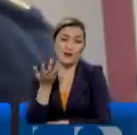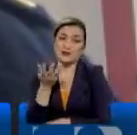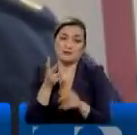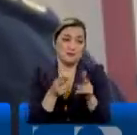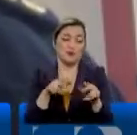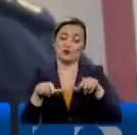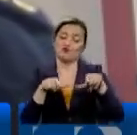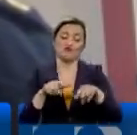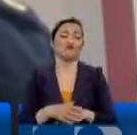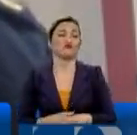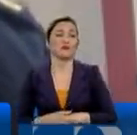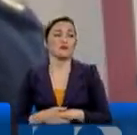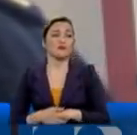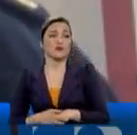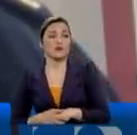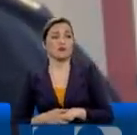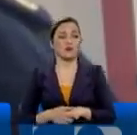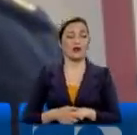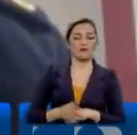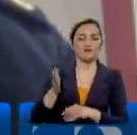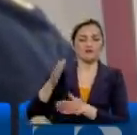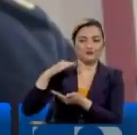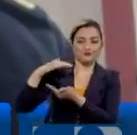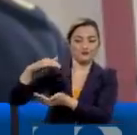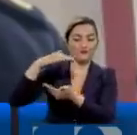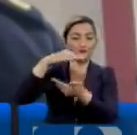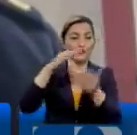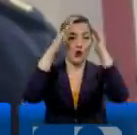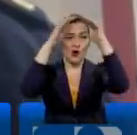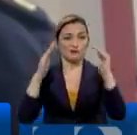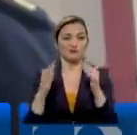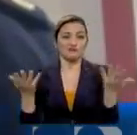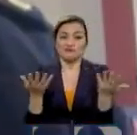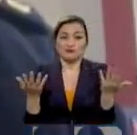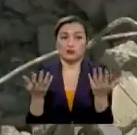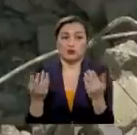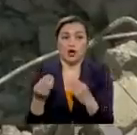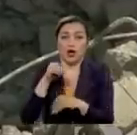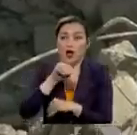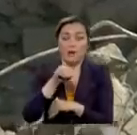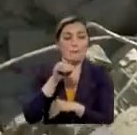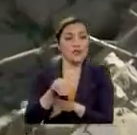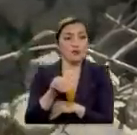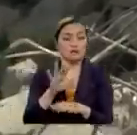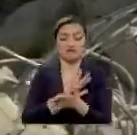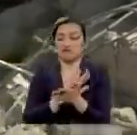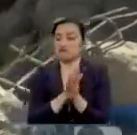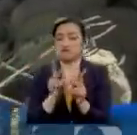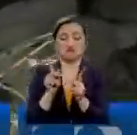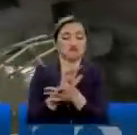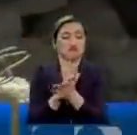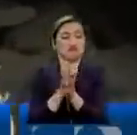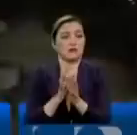sitio y muchos de ellos están haciéndolo con distribución a domicilio y que lamentablemente no han sido notificadas. Durante el 2019 se